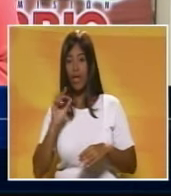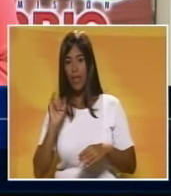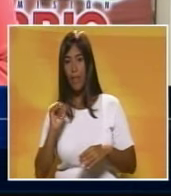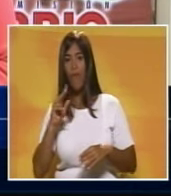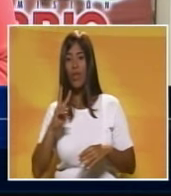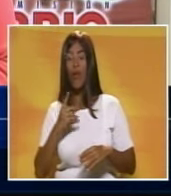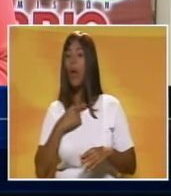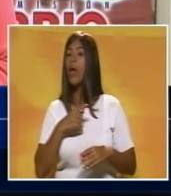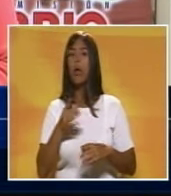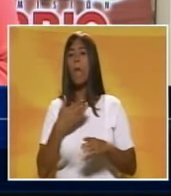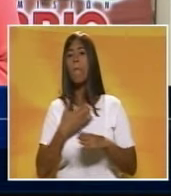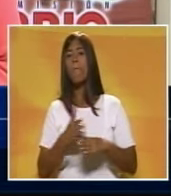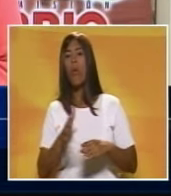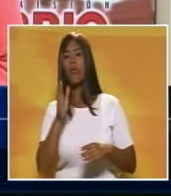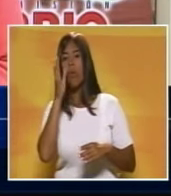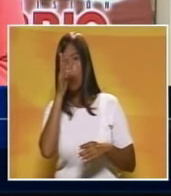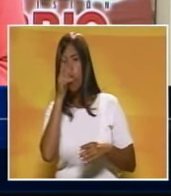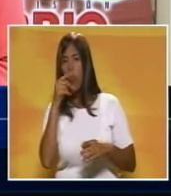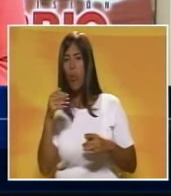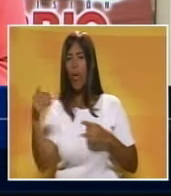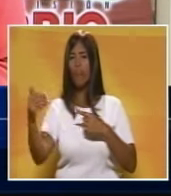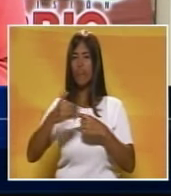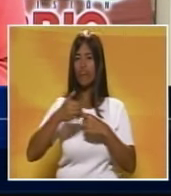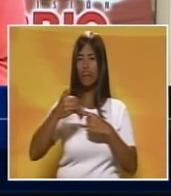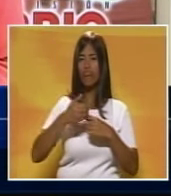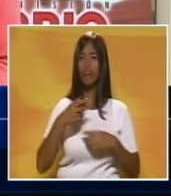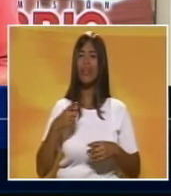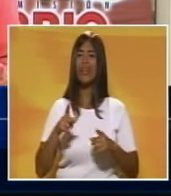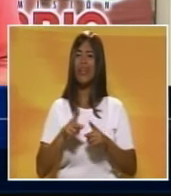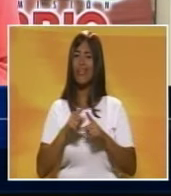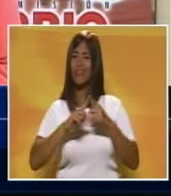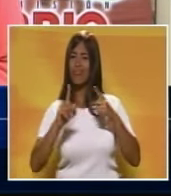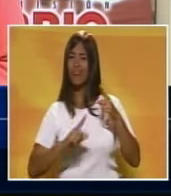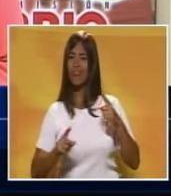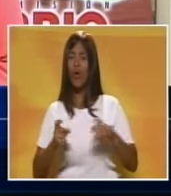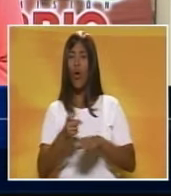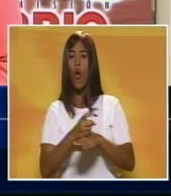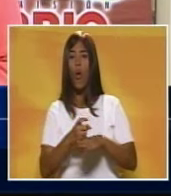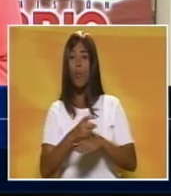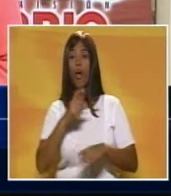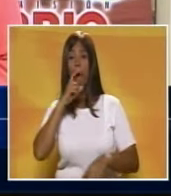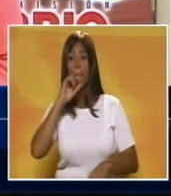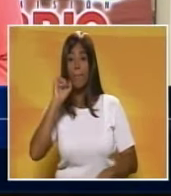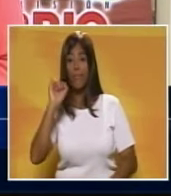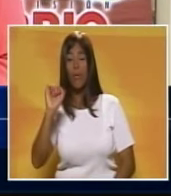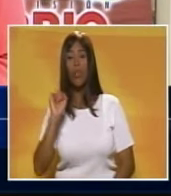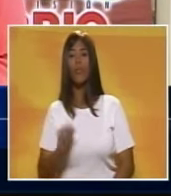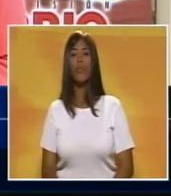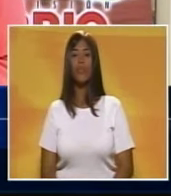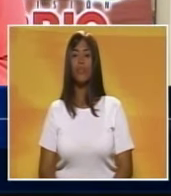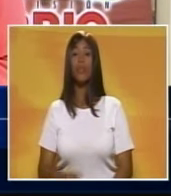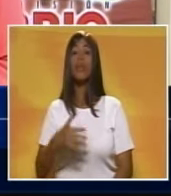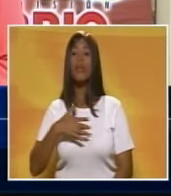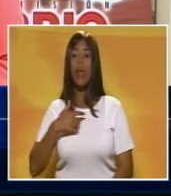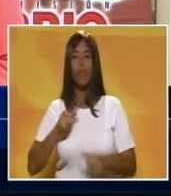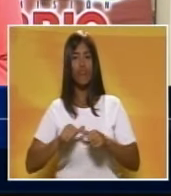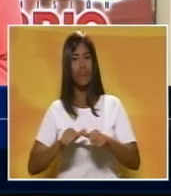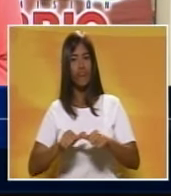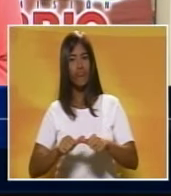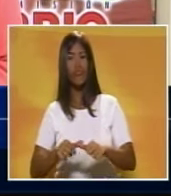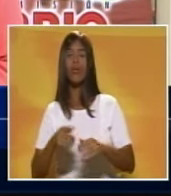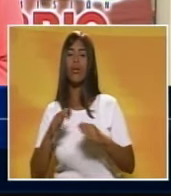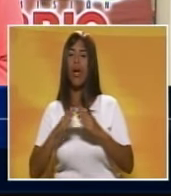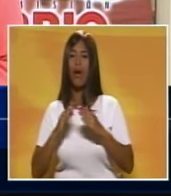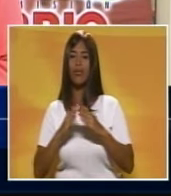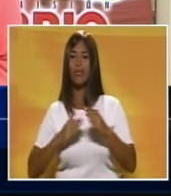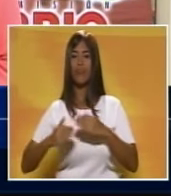al sabotaje eléctrico que afecta a los servicios públicos de todo el país, el gobierno del presidente de la República, Nicolás Maduro, seguirá construyendo